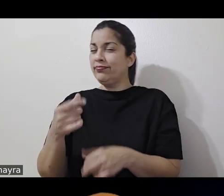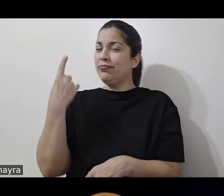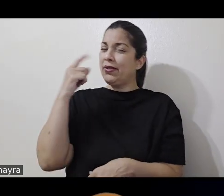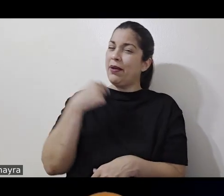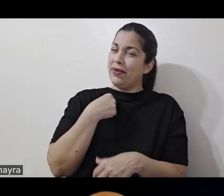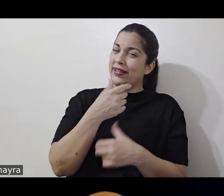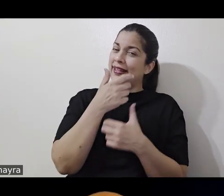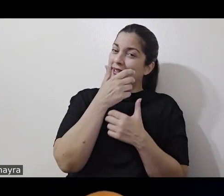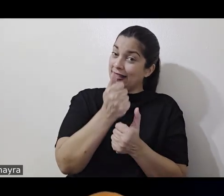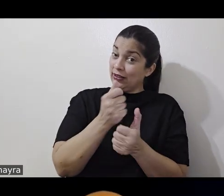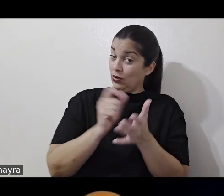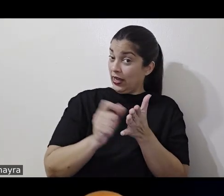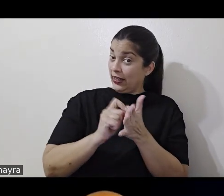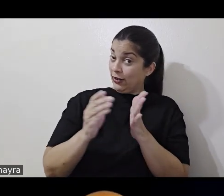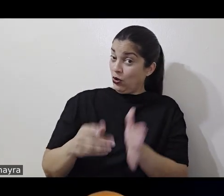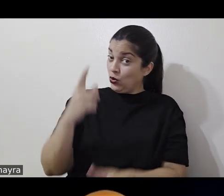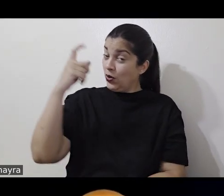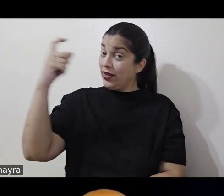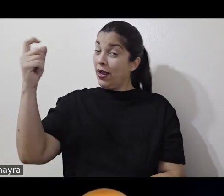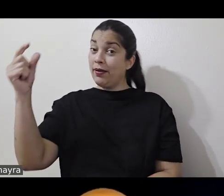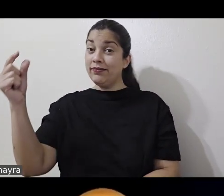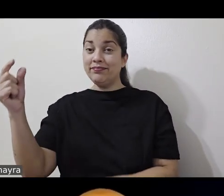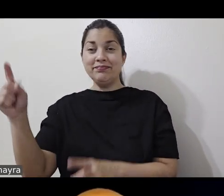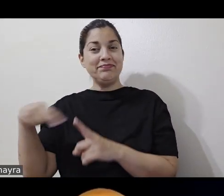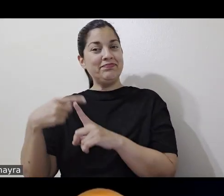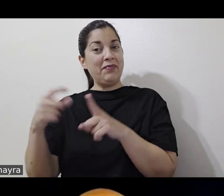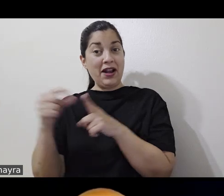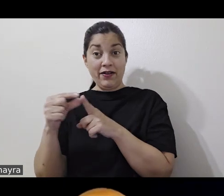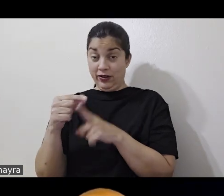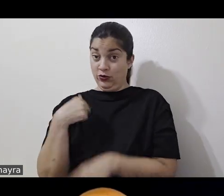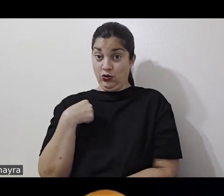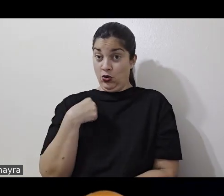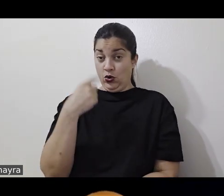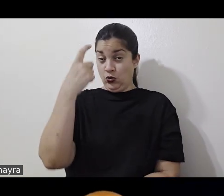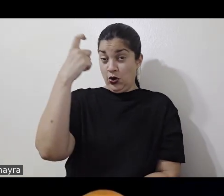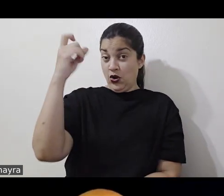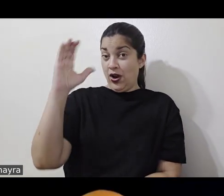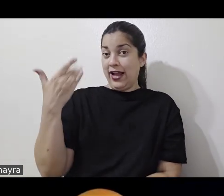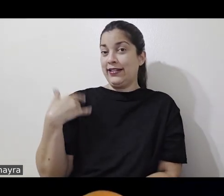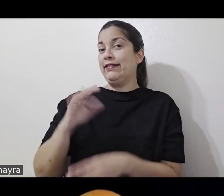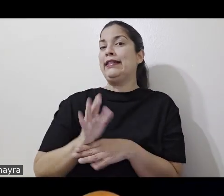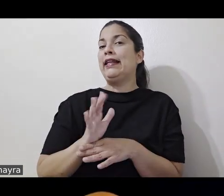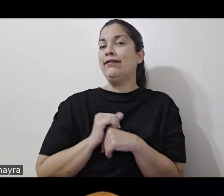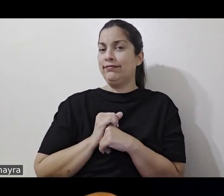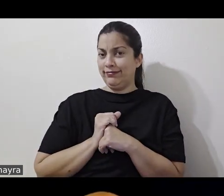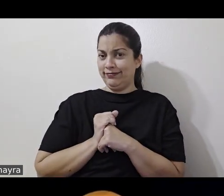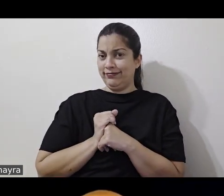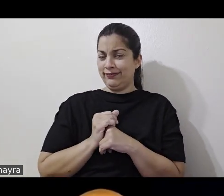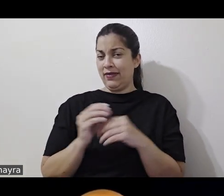sueñe con palabras, porque a mí usualmente sueño casi cinematográfico, más